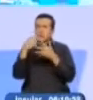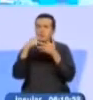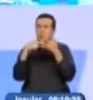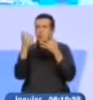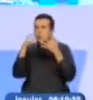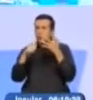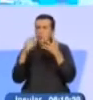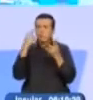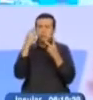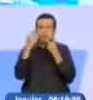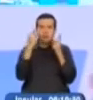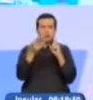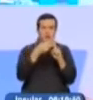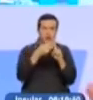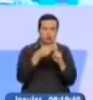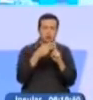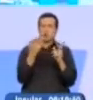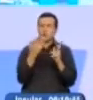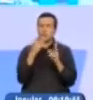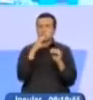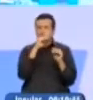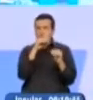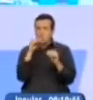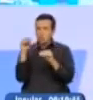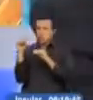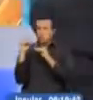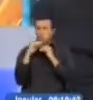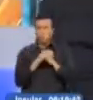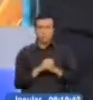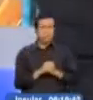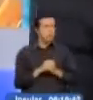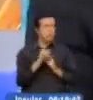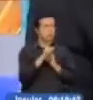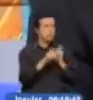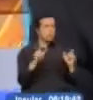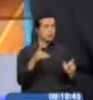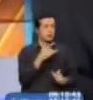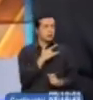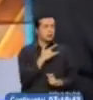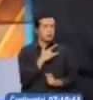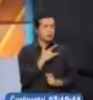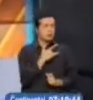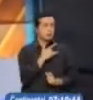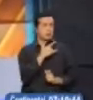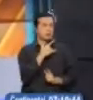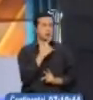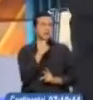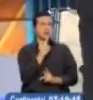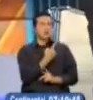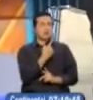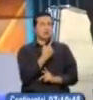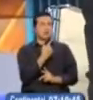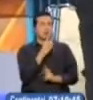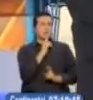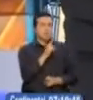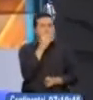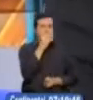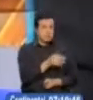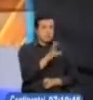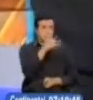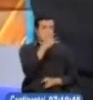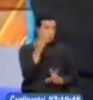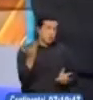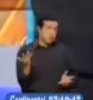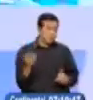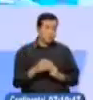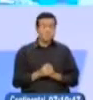redes sociales, entender el efecto del rumor que se produce. ¿Pero no será también que el elector se siente presionado y que no contesta la verdad en su